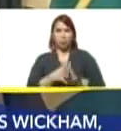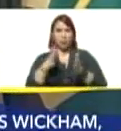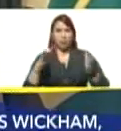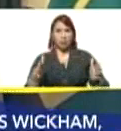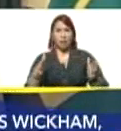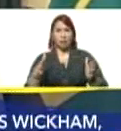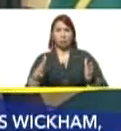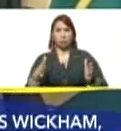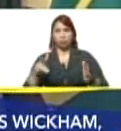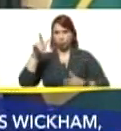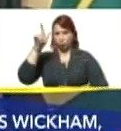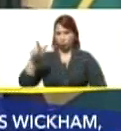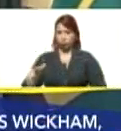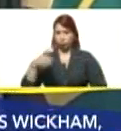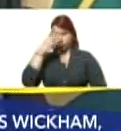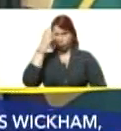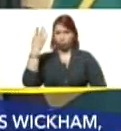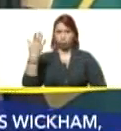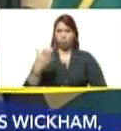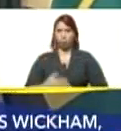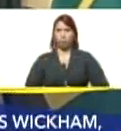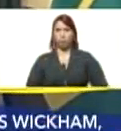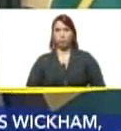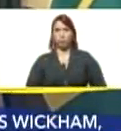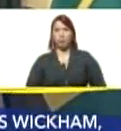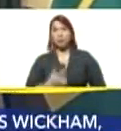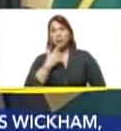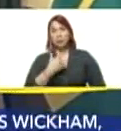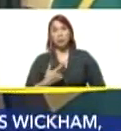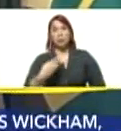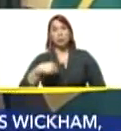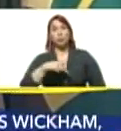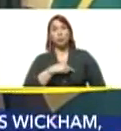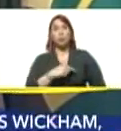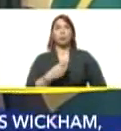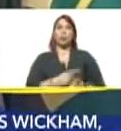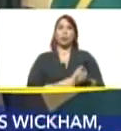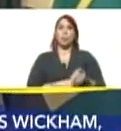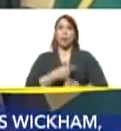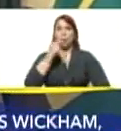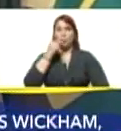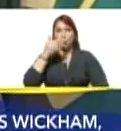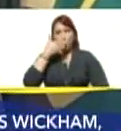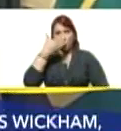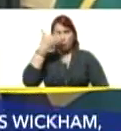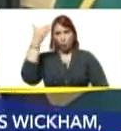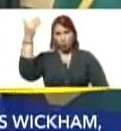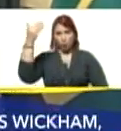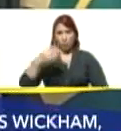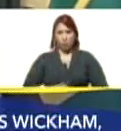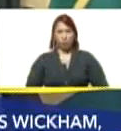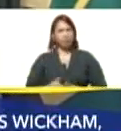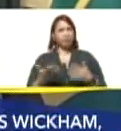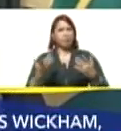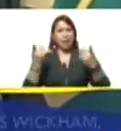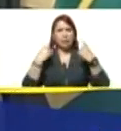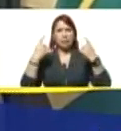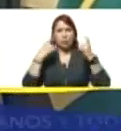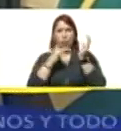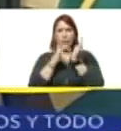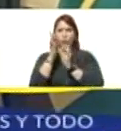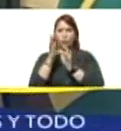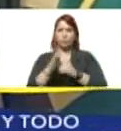Redentor, el gran profeta, dirían nuestros hermanos musulmanes. ¿Qué nos enseñó Jesús?